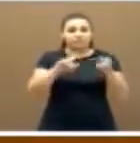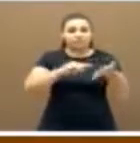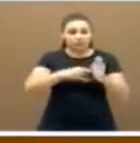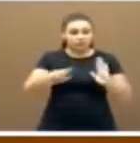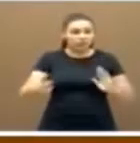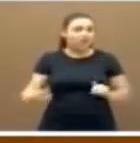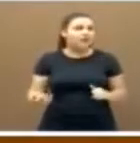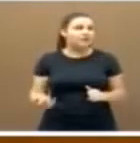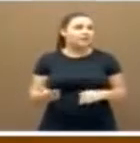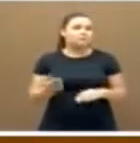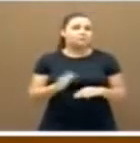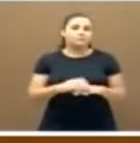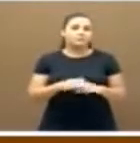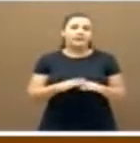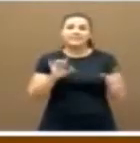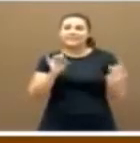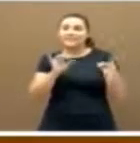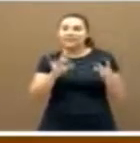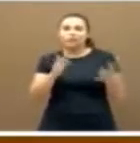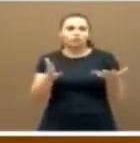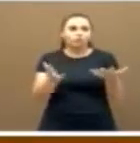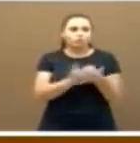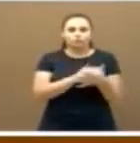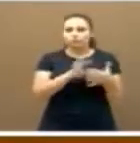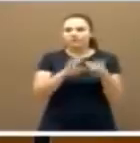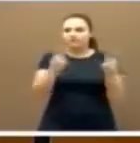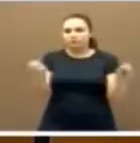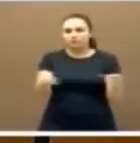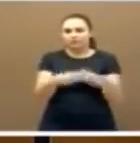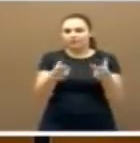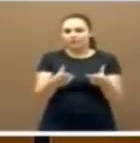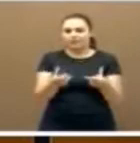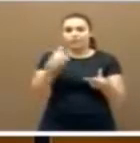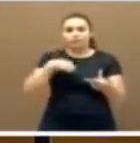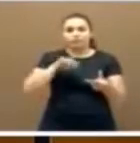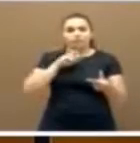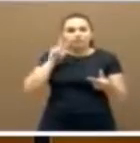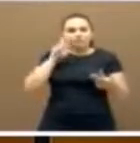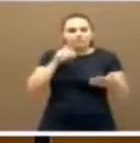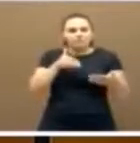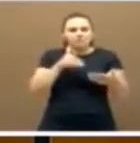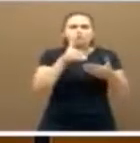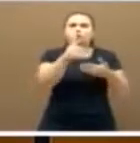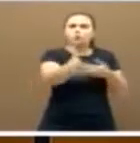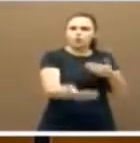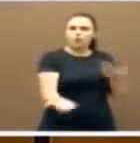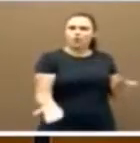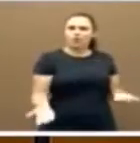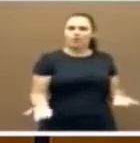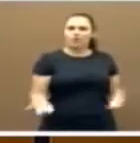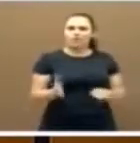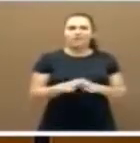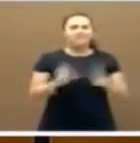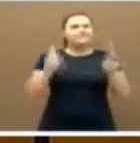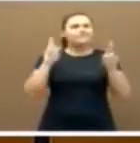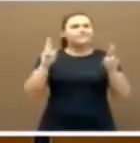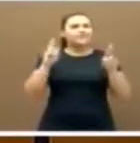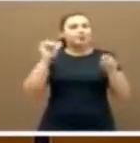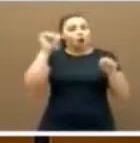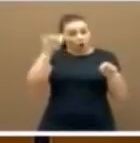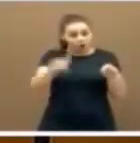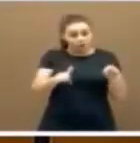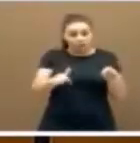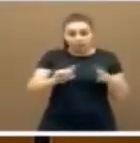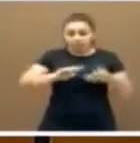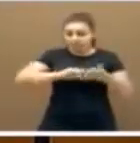todo lo que tiene que ver con la digitalización de nuestra sociedad, ¿no? Miremos hacia el futuro con la esperanza de saber que tenemos hoy muchas